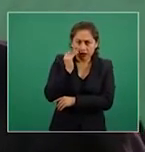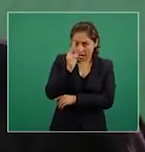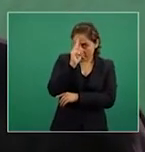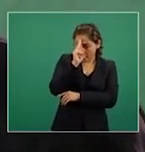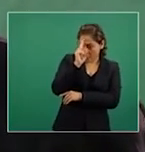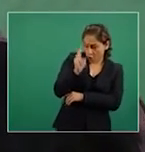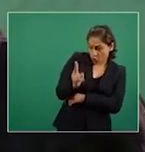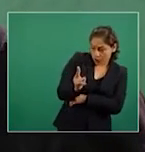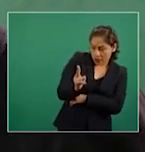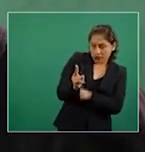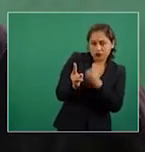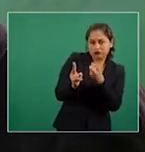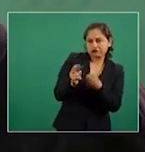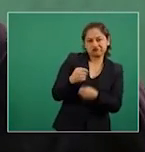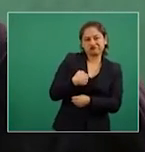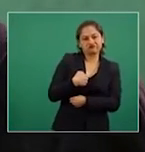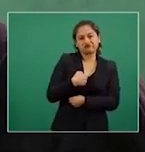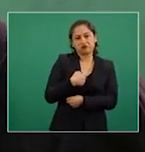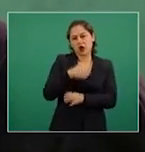Facebook. No estoy de acuerdo con eso.